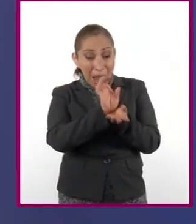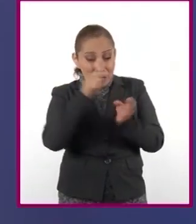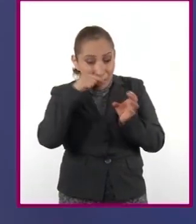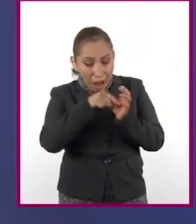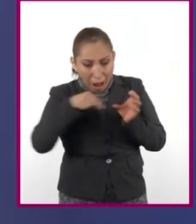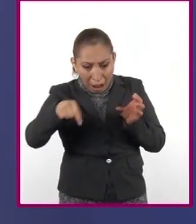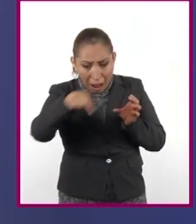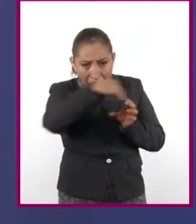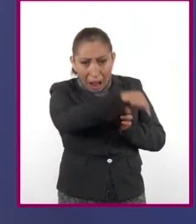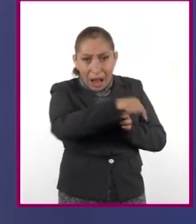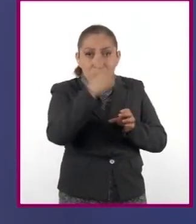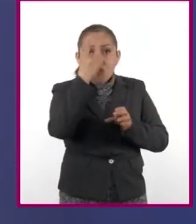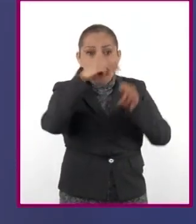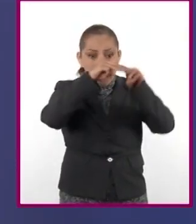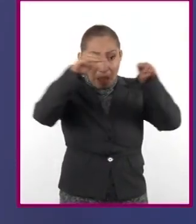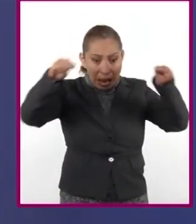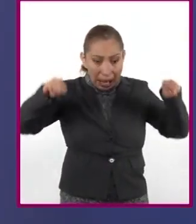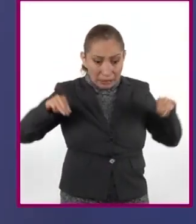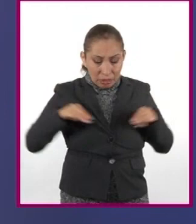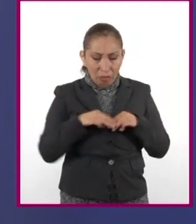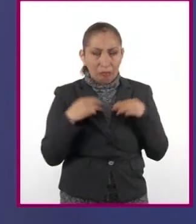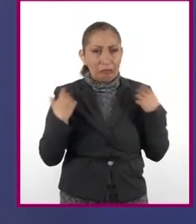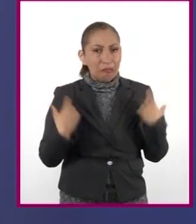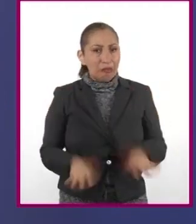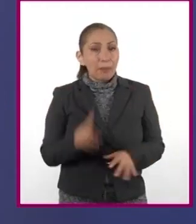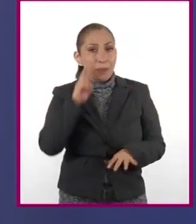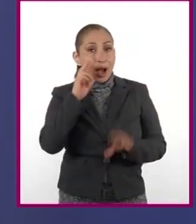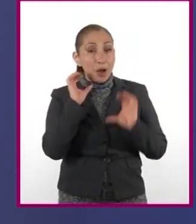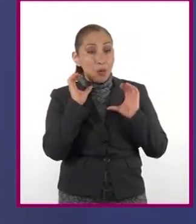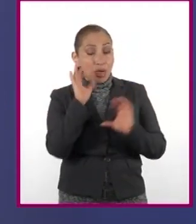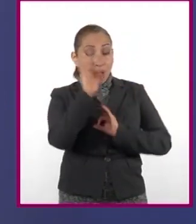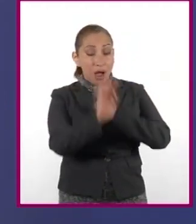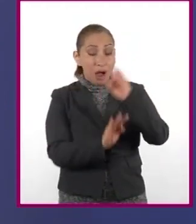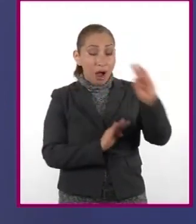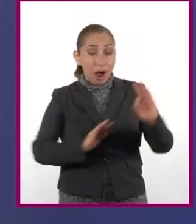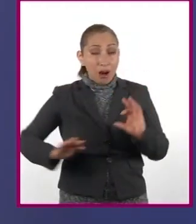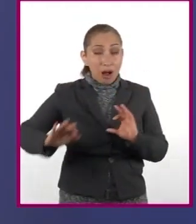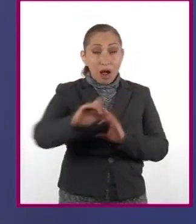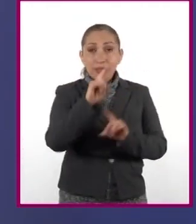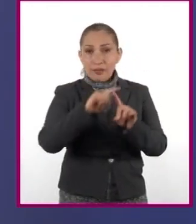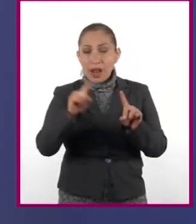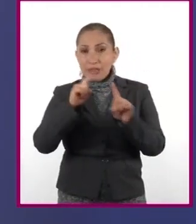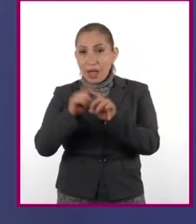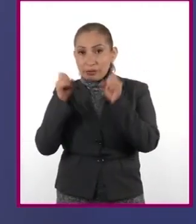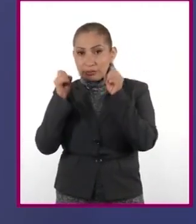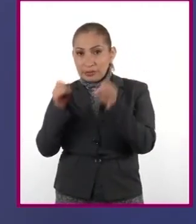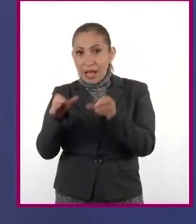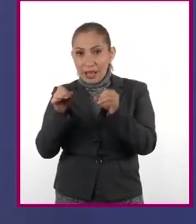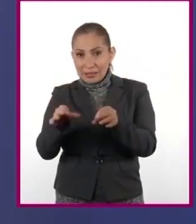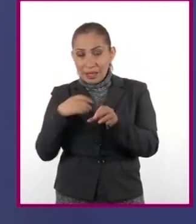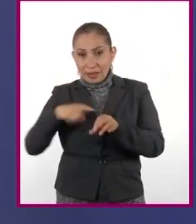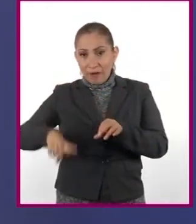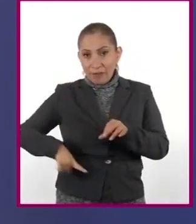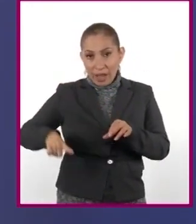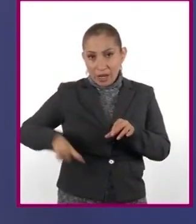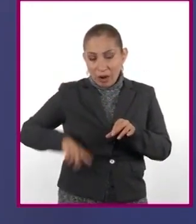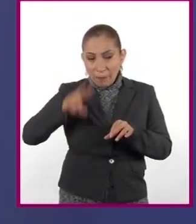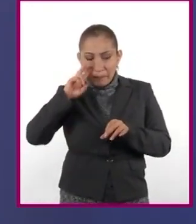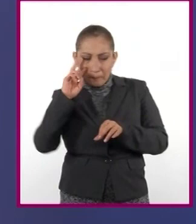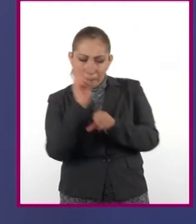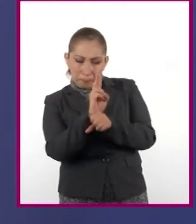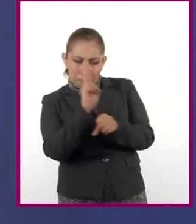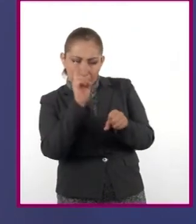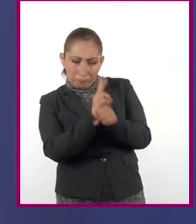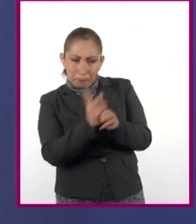cuadrado. Para proteger los valiosos ecosistemas, varias agencias gubernamentales están